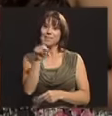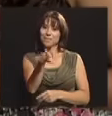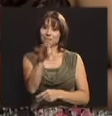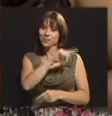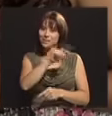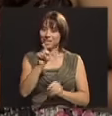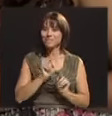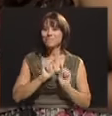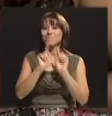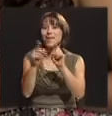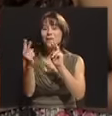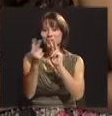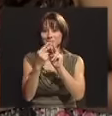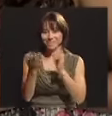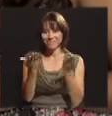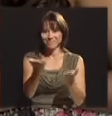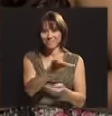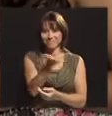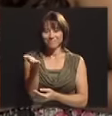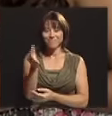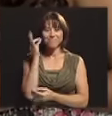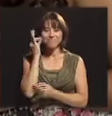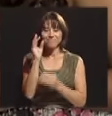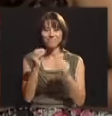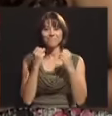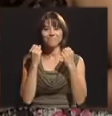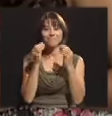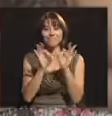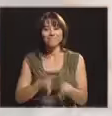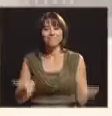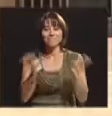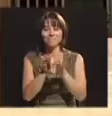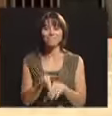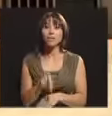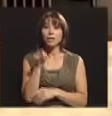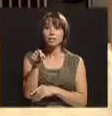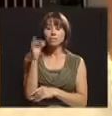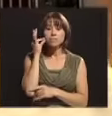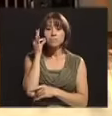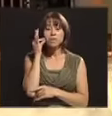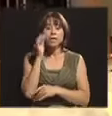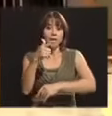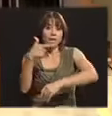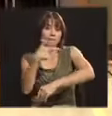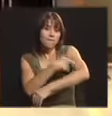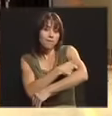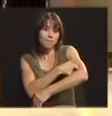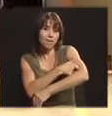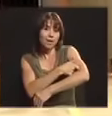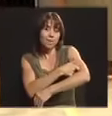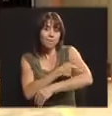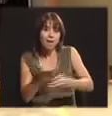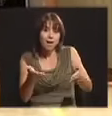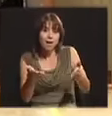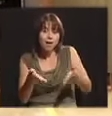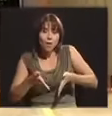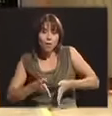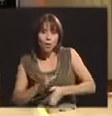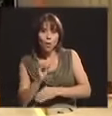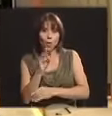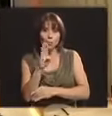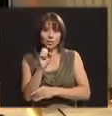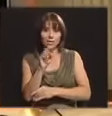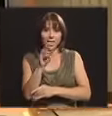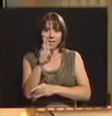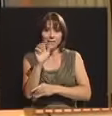invito a que nos acompaña a conocer la historia de esta valiosísima mujer marujita Es una enfermera obstetra que en sus 50 años de